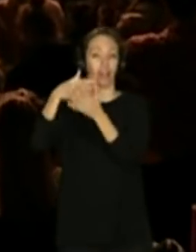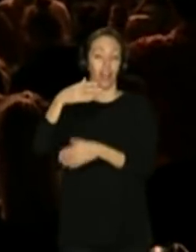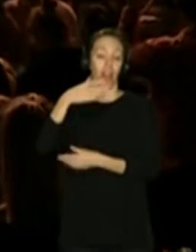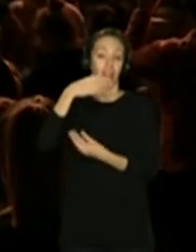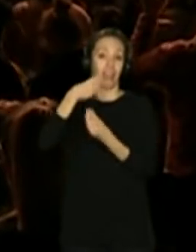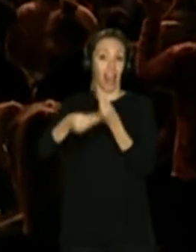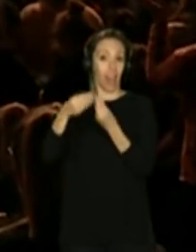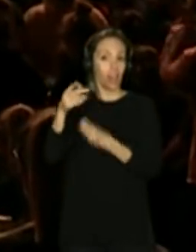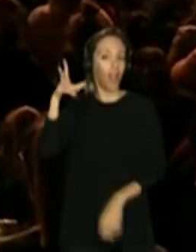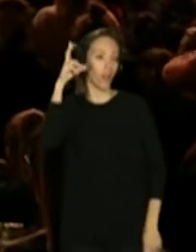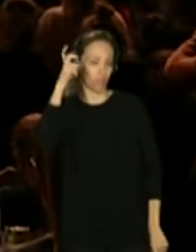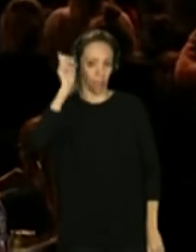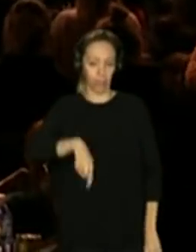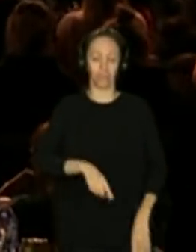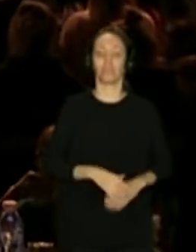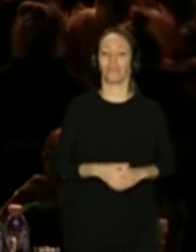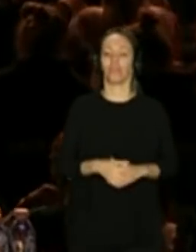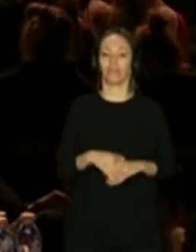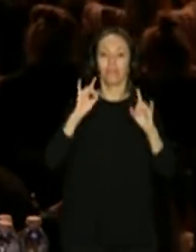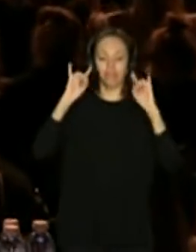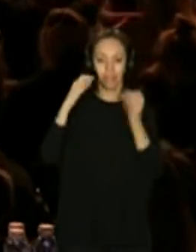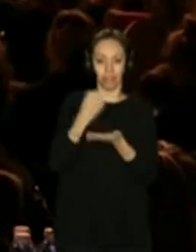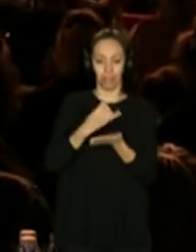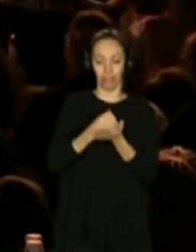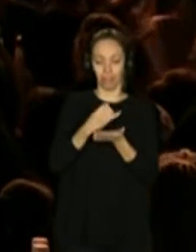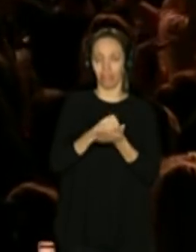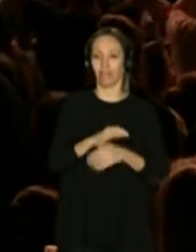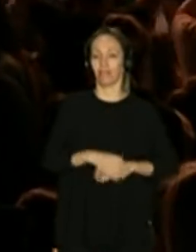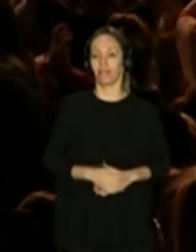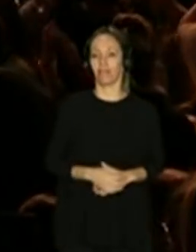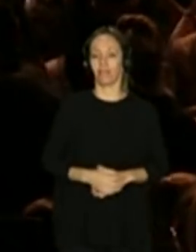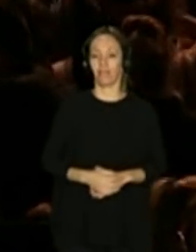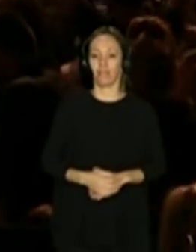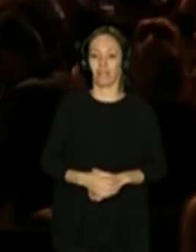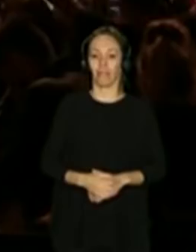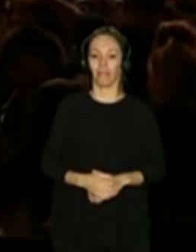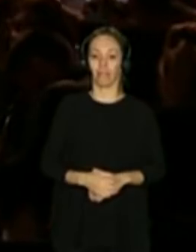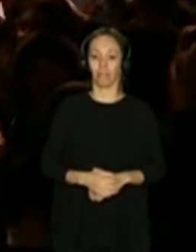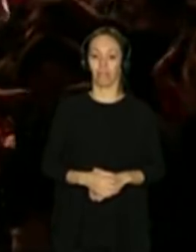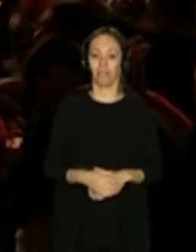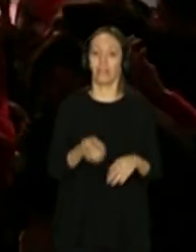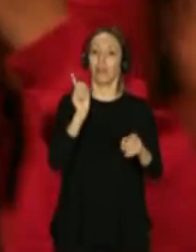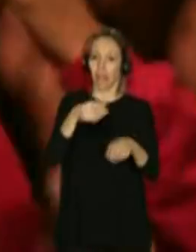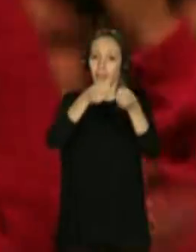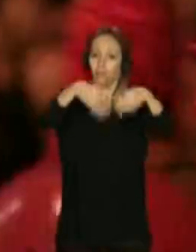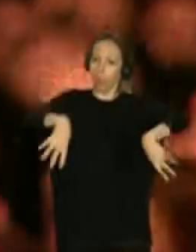Vamos. Ya se van. Ahora. Ya se van. Ya se van. Vamos al jurado,